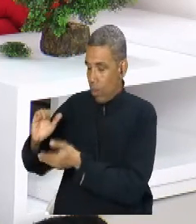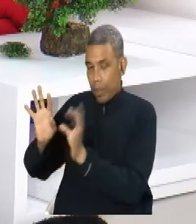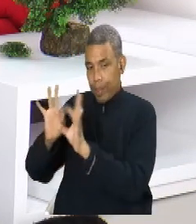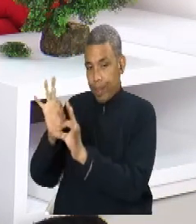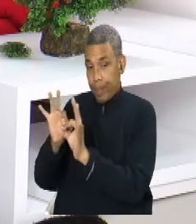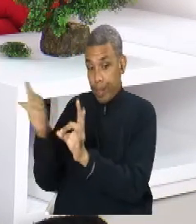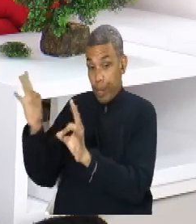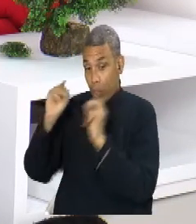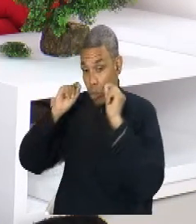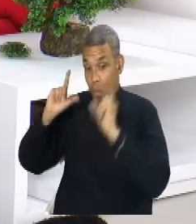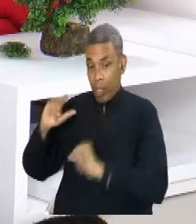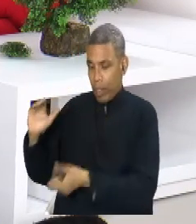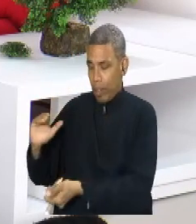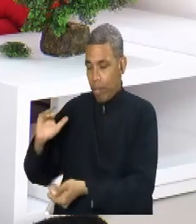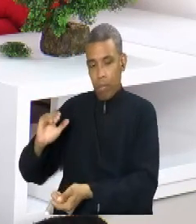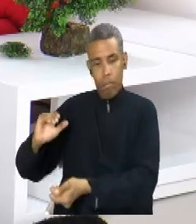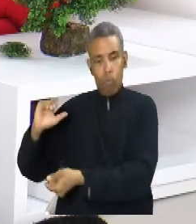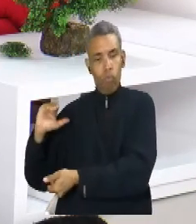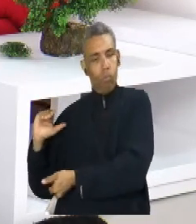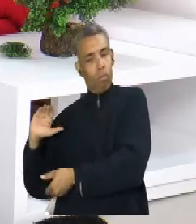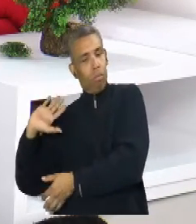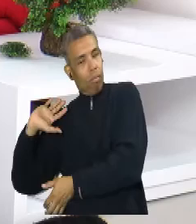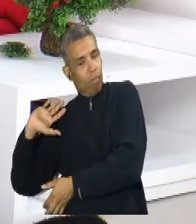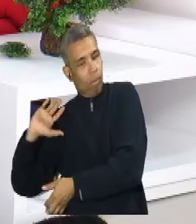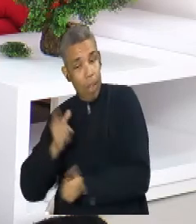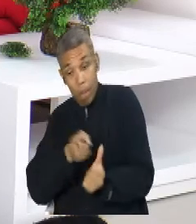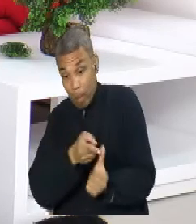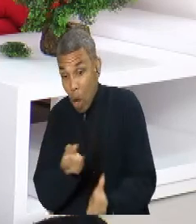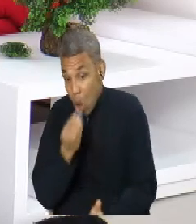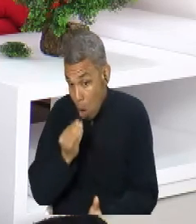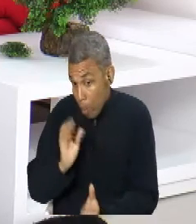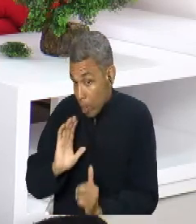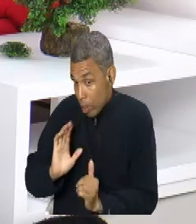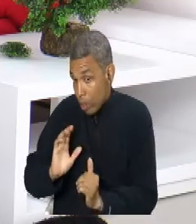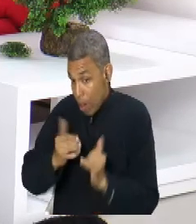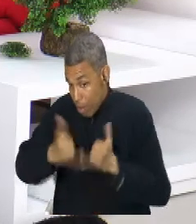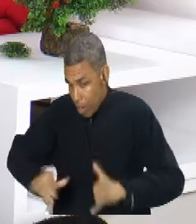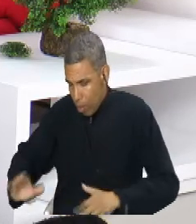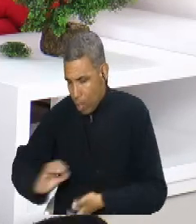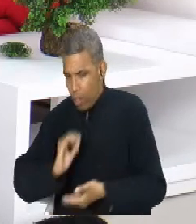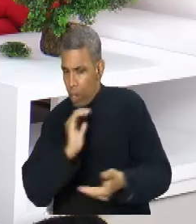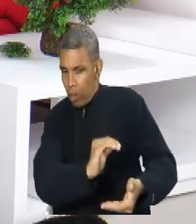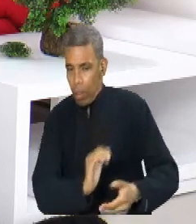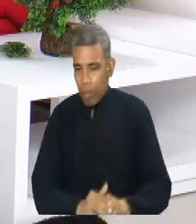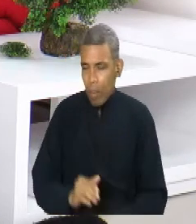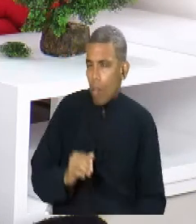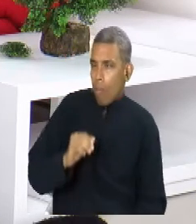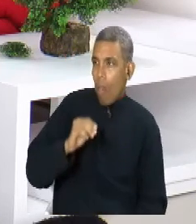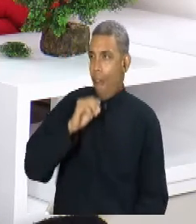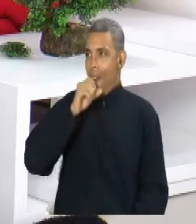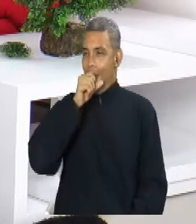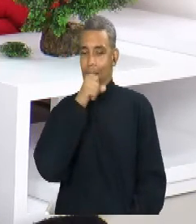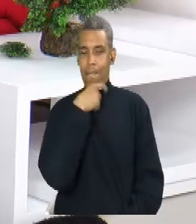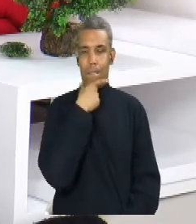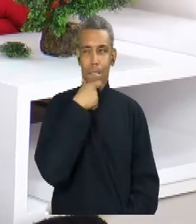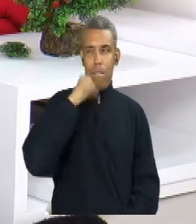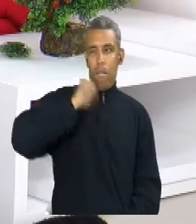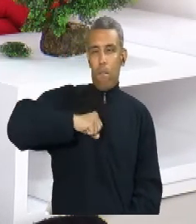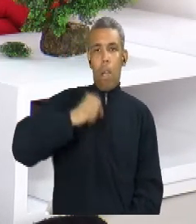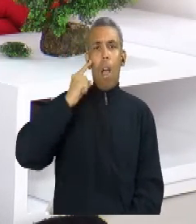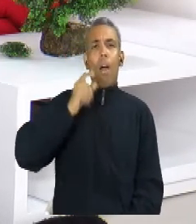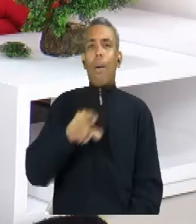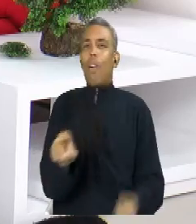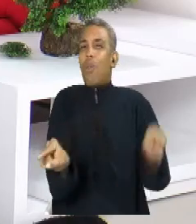tratar de premiar al niño por una circunstancia en la cual él tiene que portarse bien entonces es